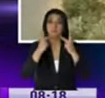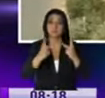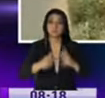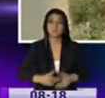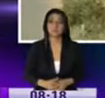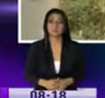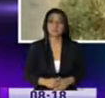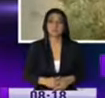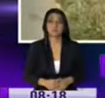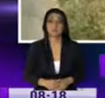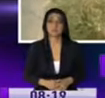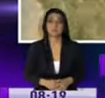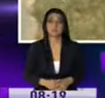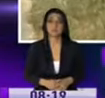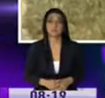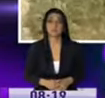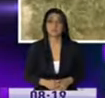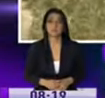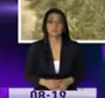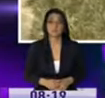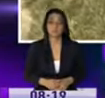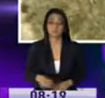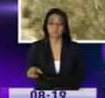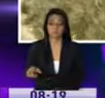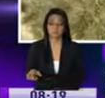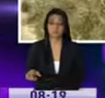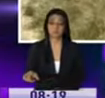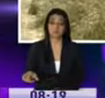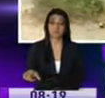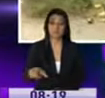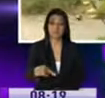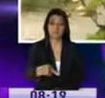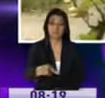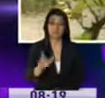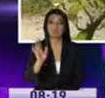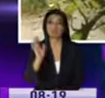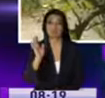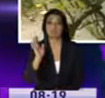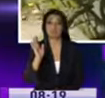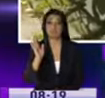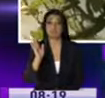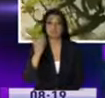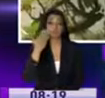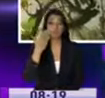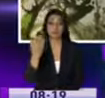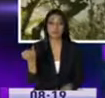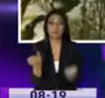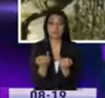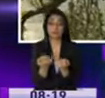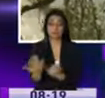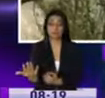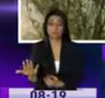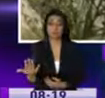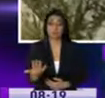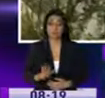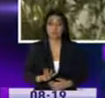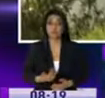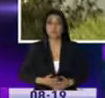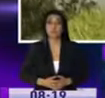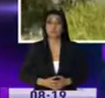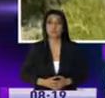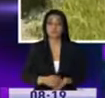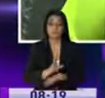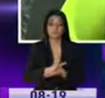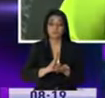ustedes, si podemos decir que hay veredas por ahí. ¿Será que hay veredas? O sea, llenas de hierro, el espacio público, barrio de La Patagonia,